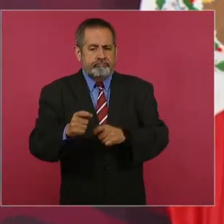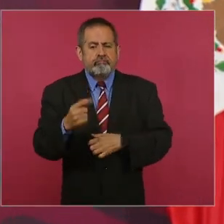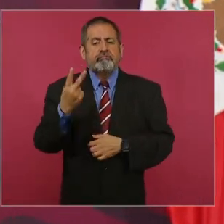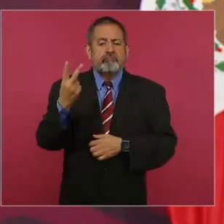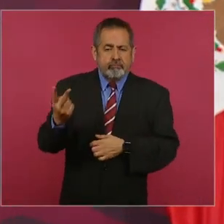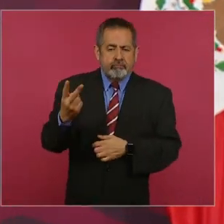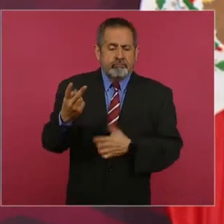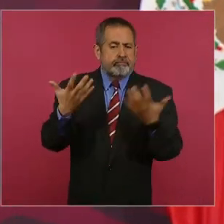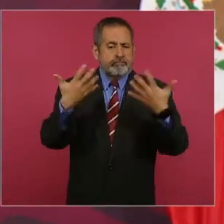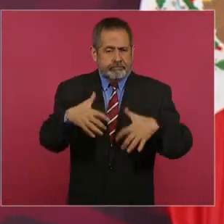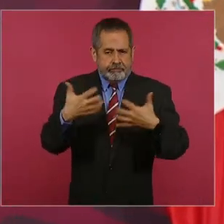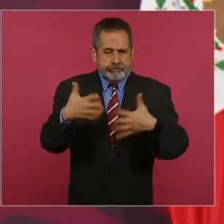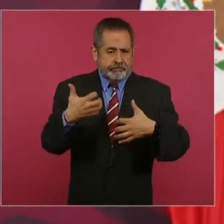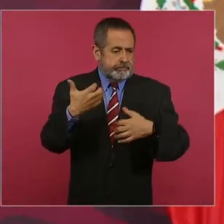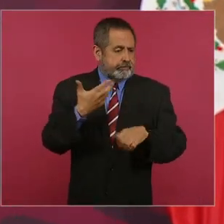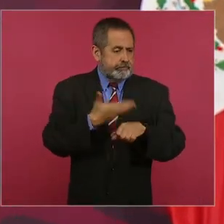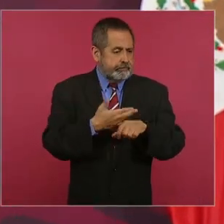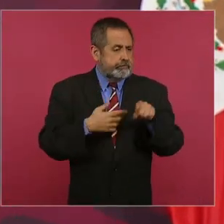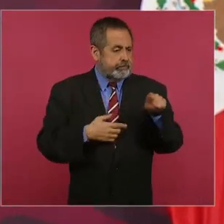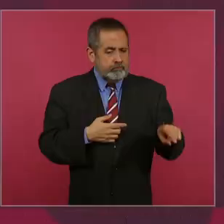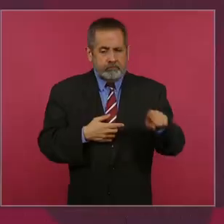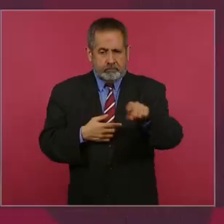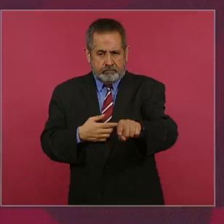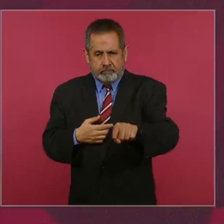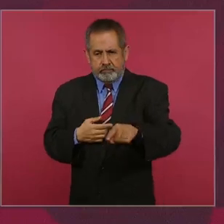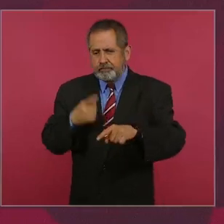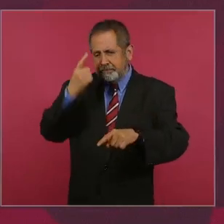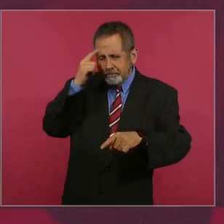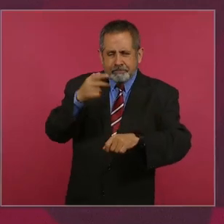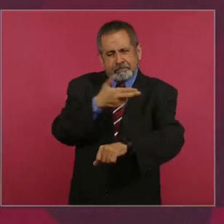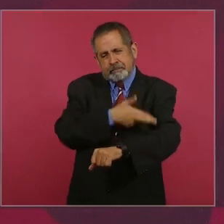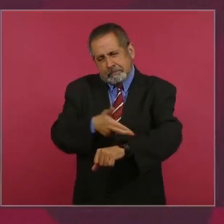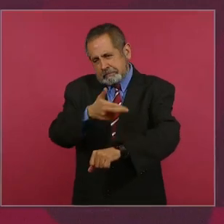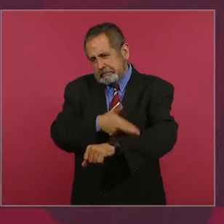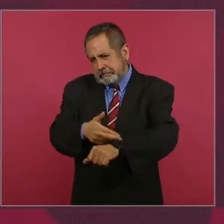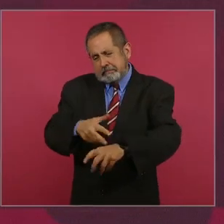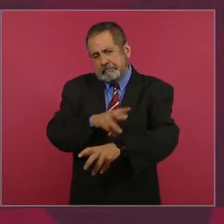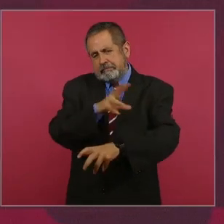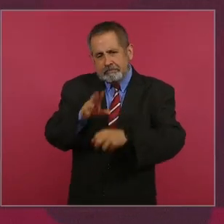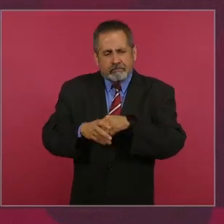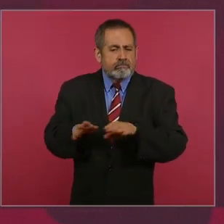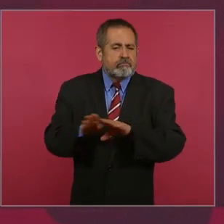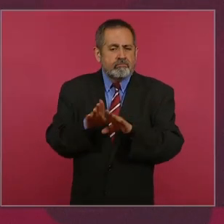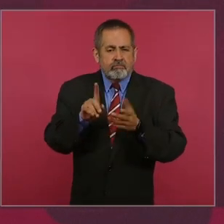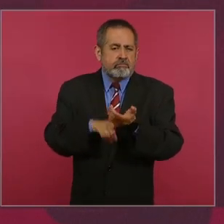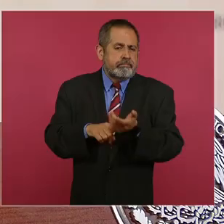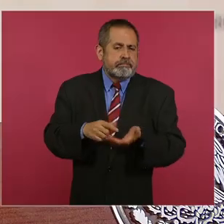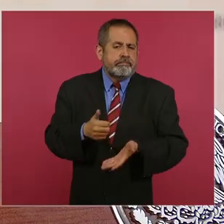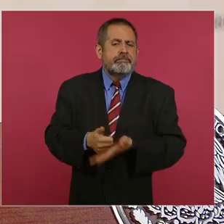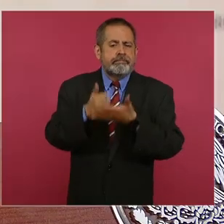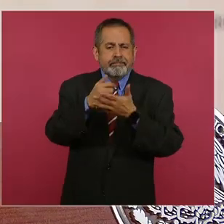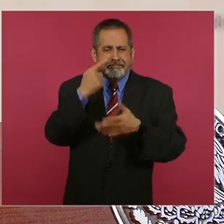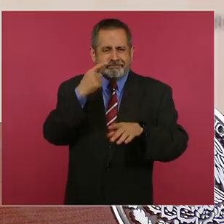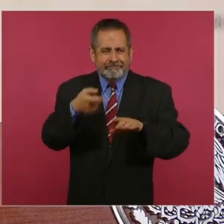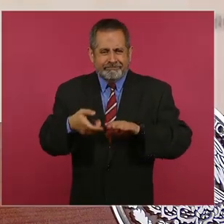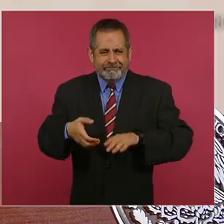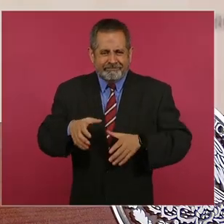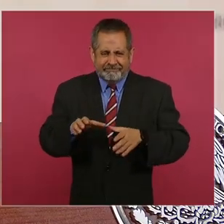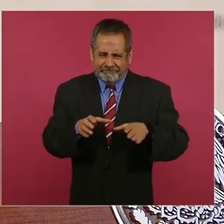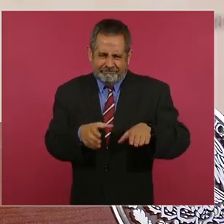para todo lo relacionado con el manejo de la carga